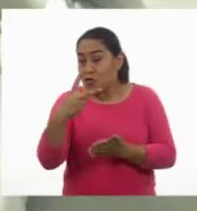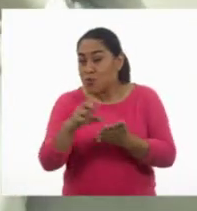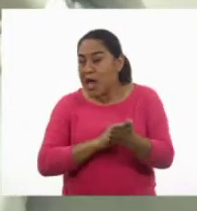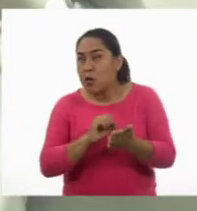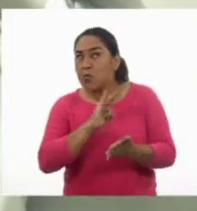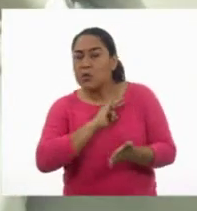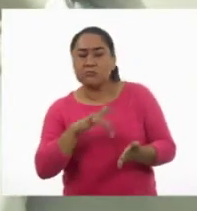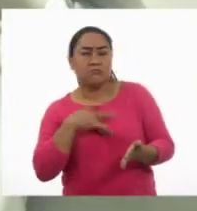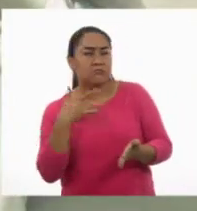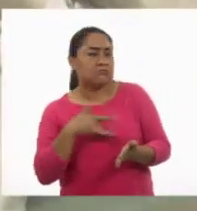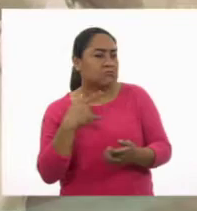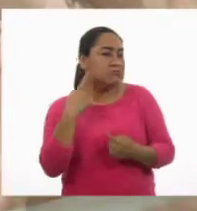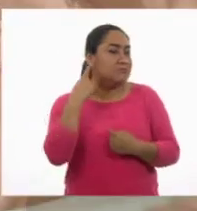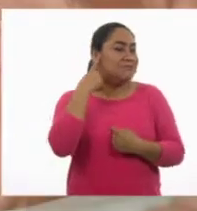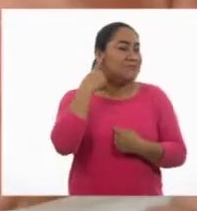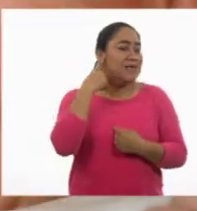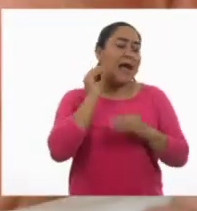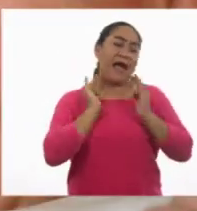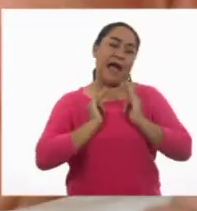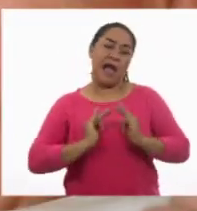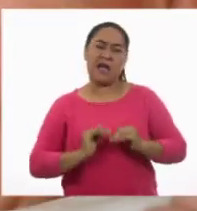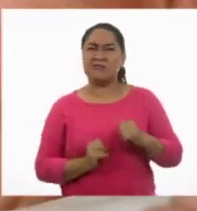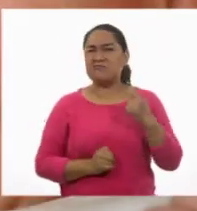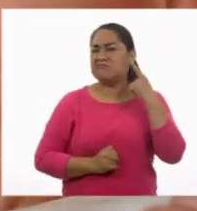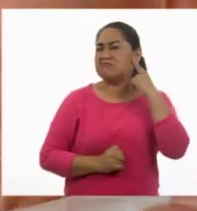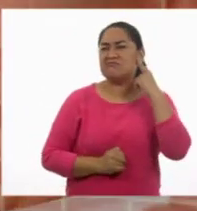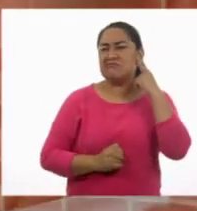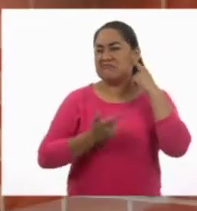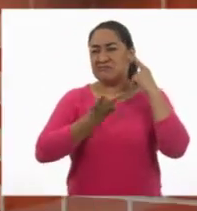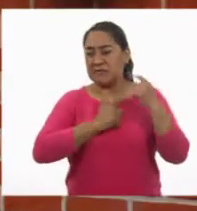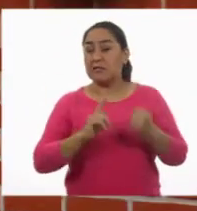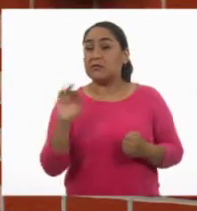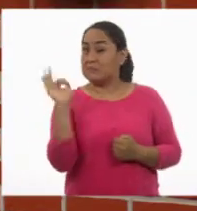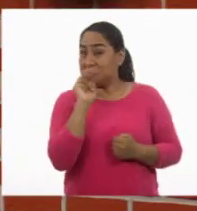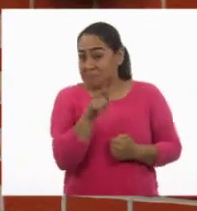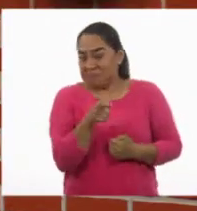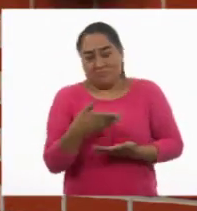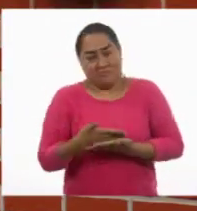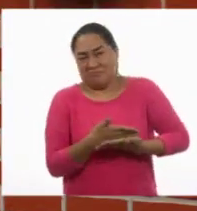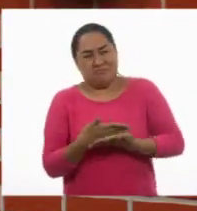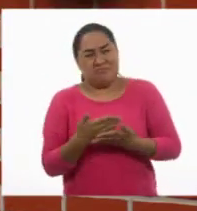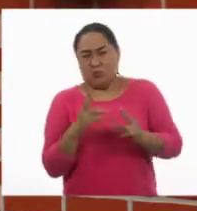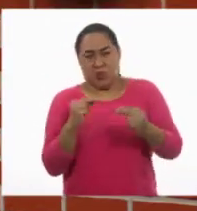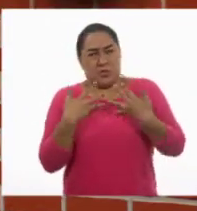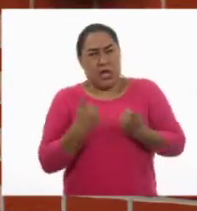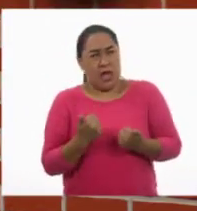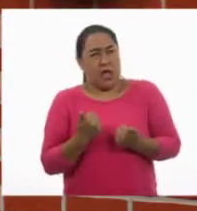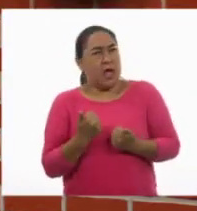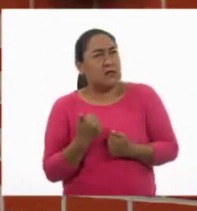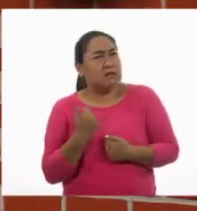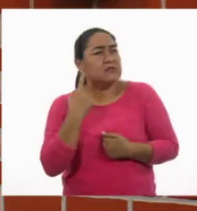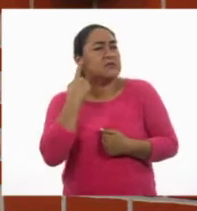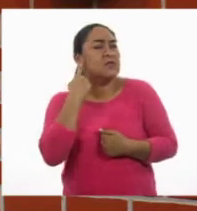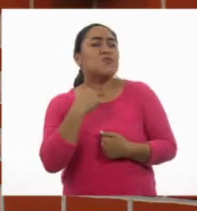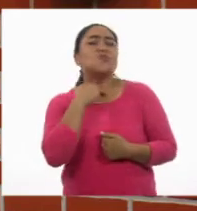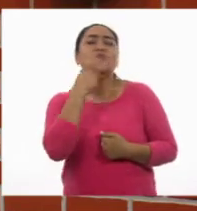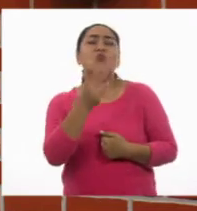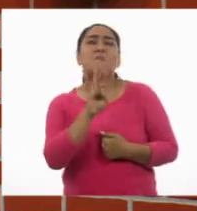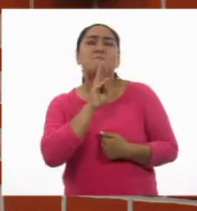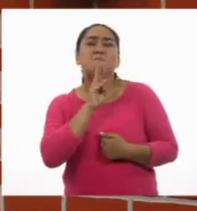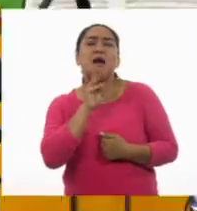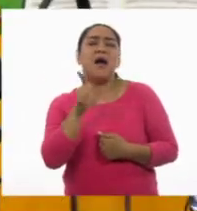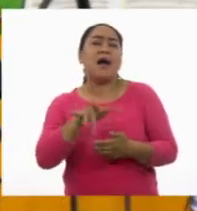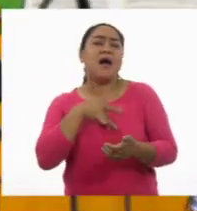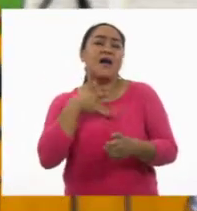un sonido agradable y uno que no lo es. Ellos, al no entender el idioma, escuchan la voz de su mamá como una linda